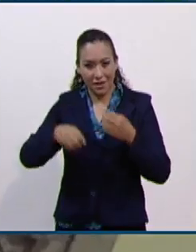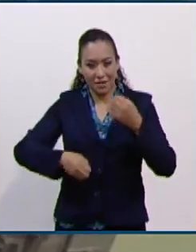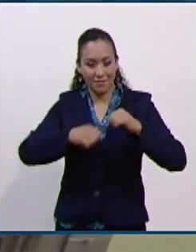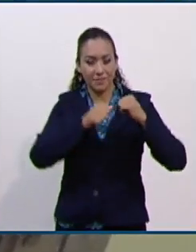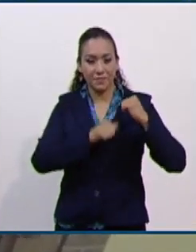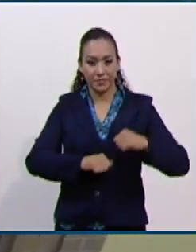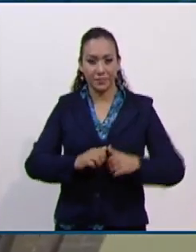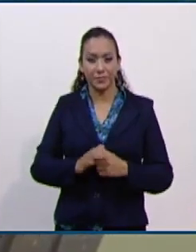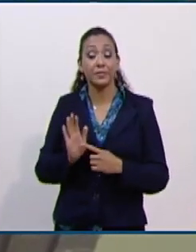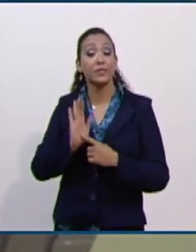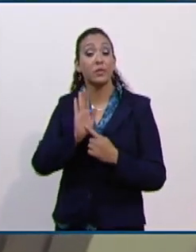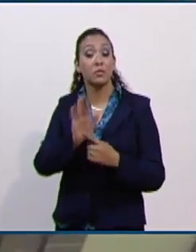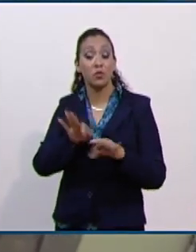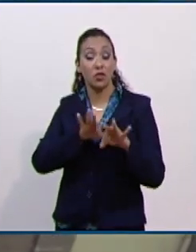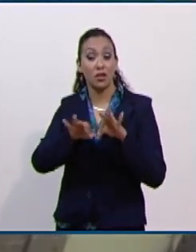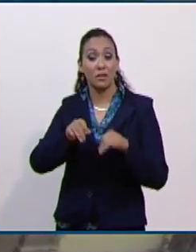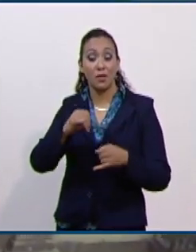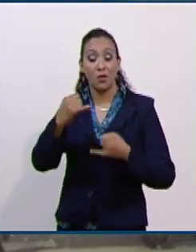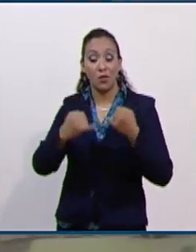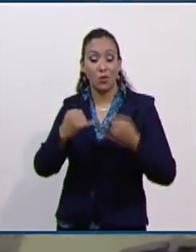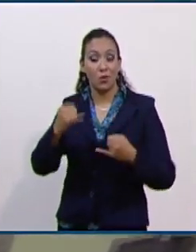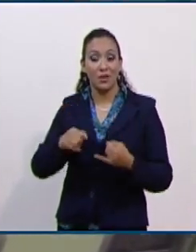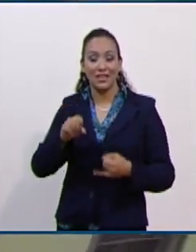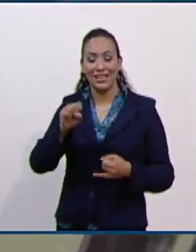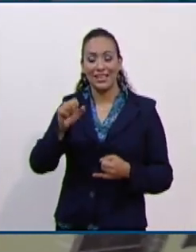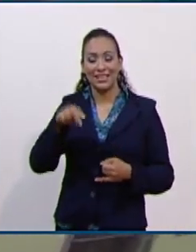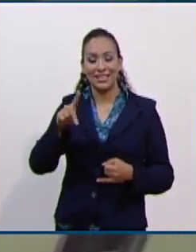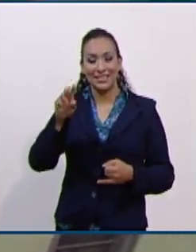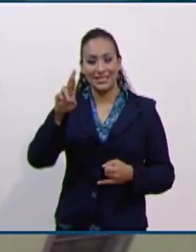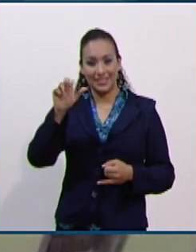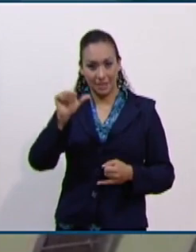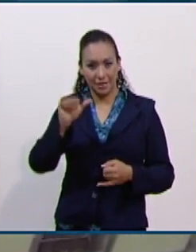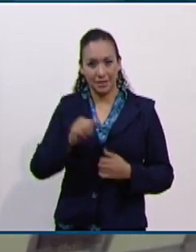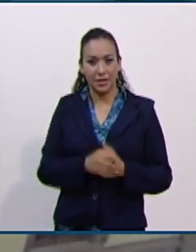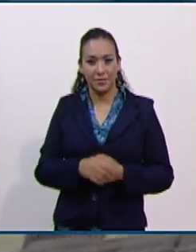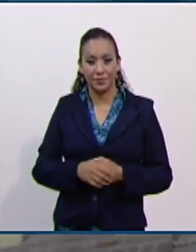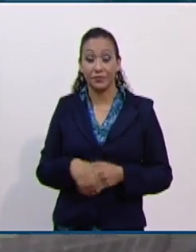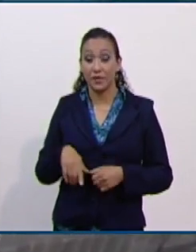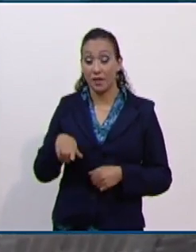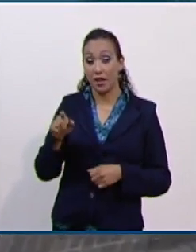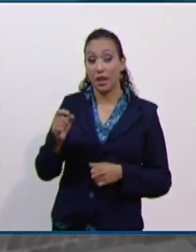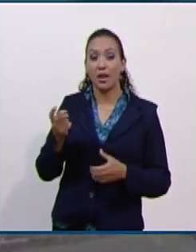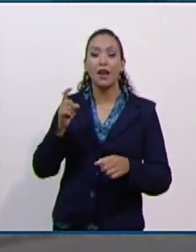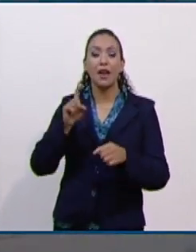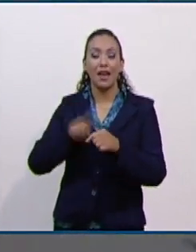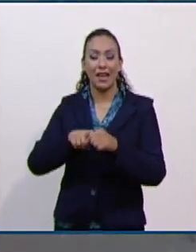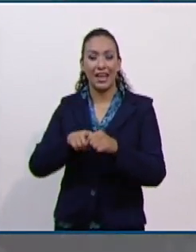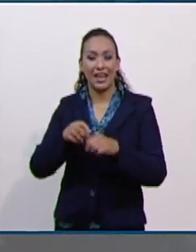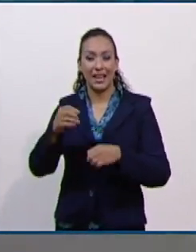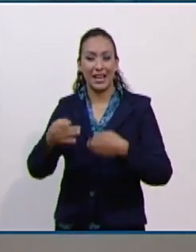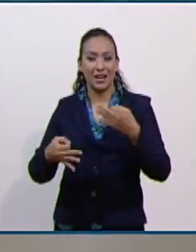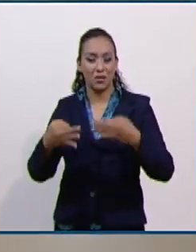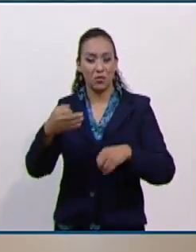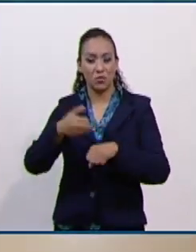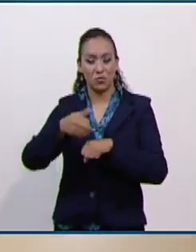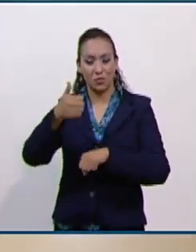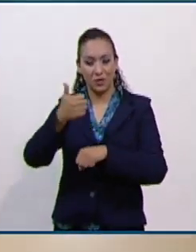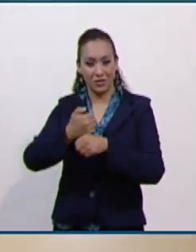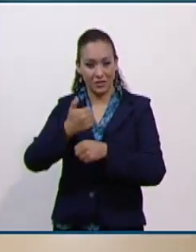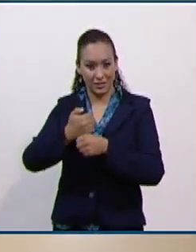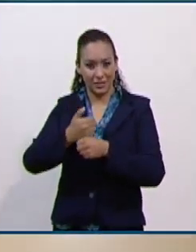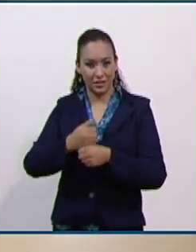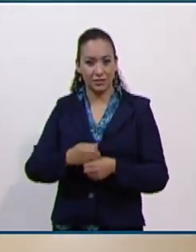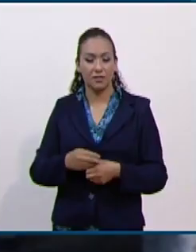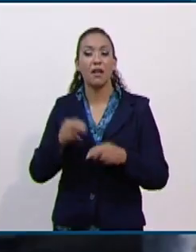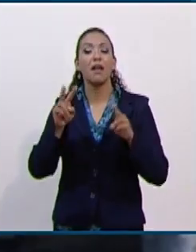Federación destacó la labor de la jueza de distrito Sandra Karina Ibarra Carvajal, adscrita al Juzgado Sexto de Distrito en materia